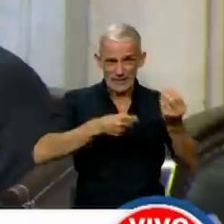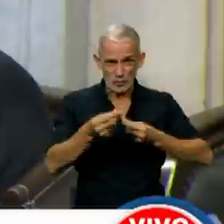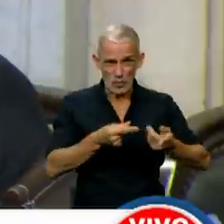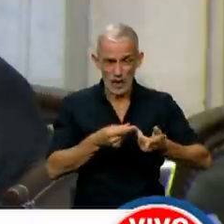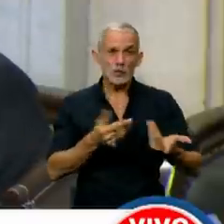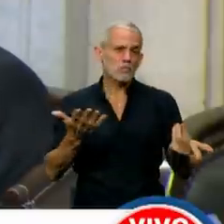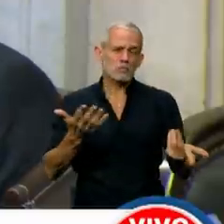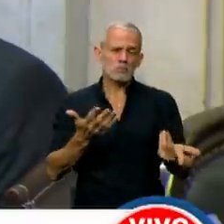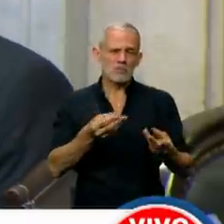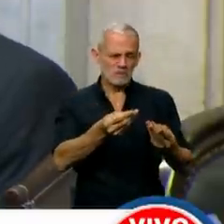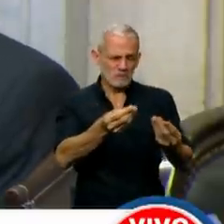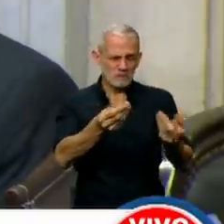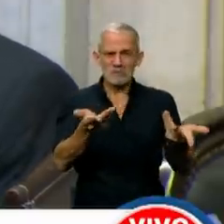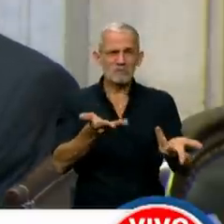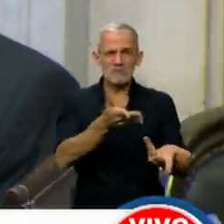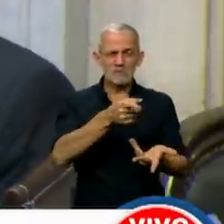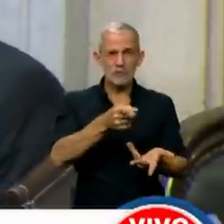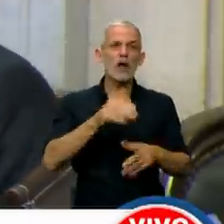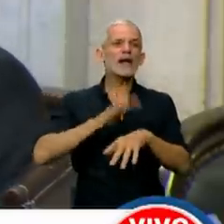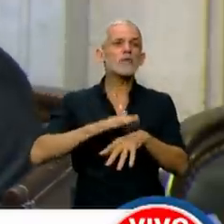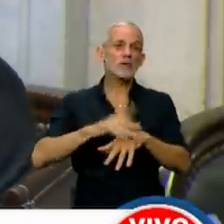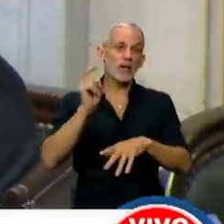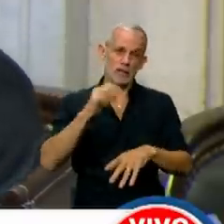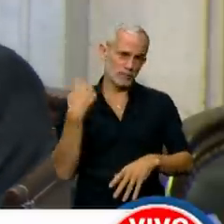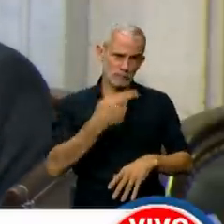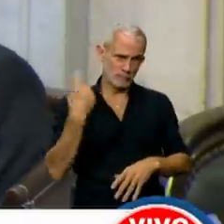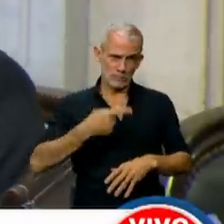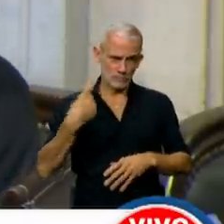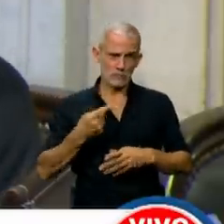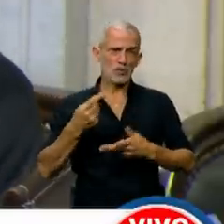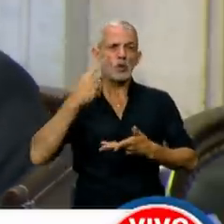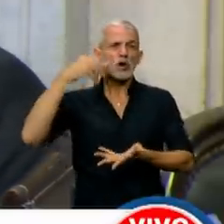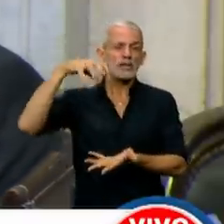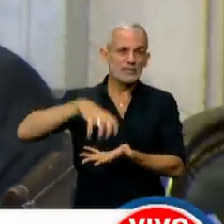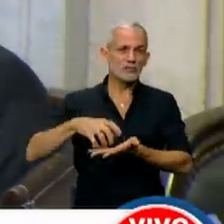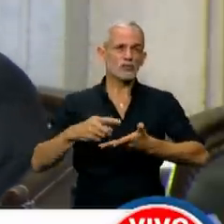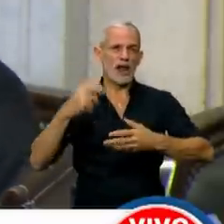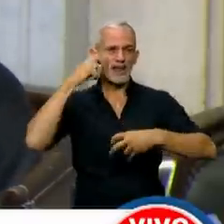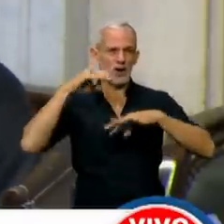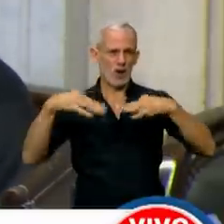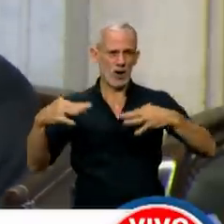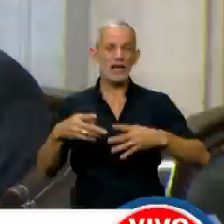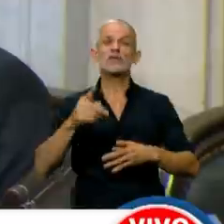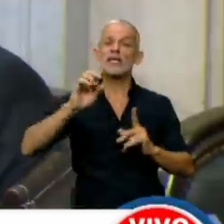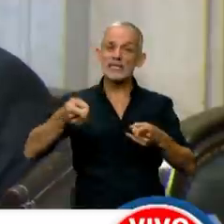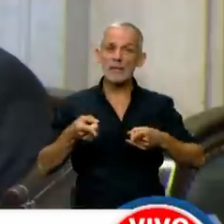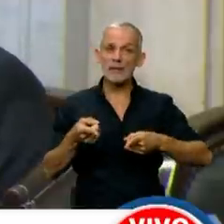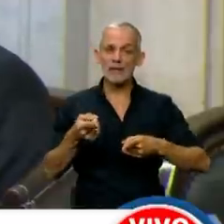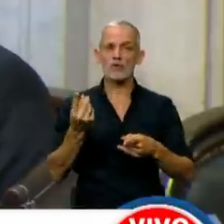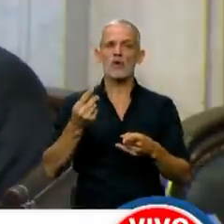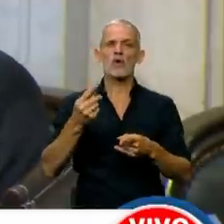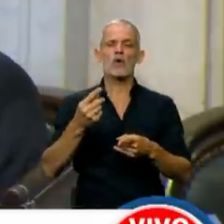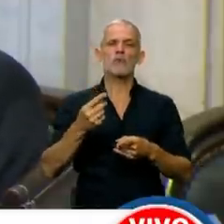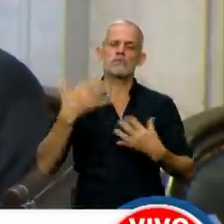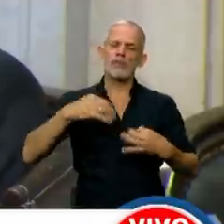que es inconsistente es una responsabilidad de gestión pública e institucional pero principalmente es un